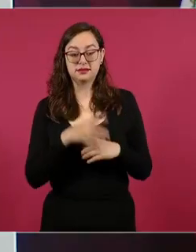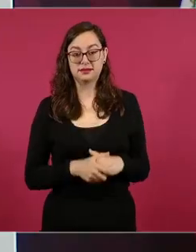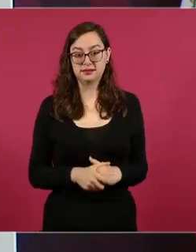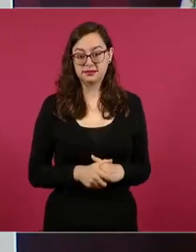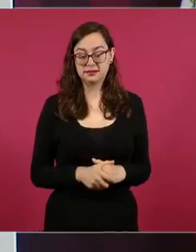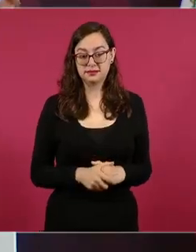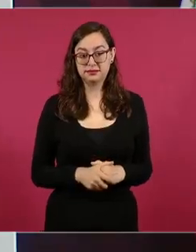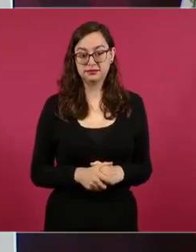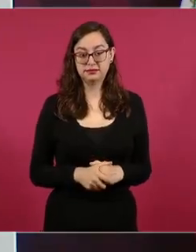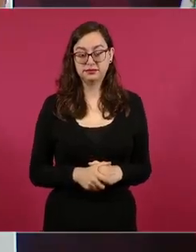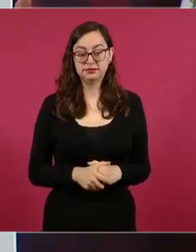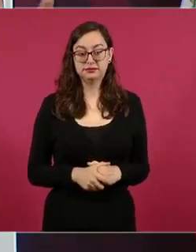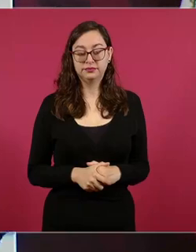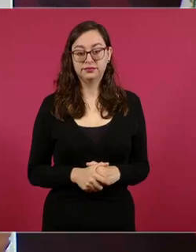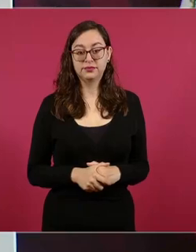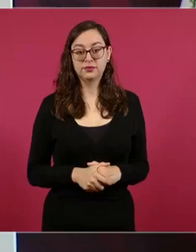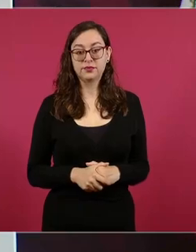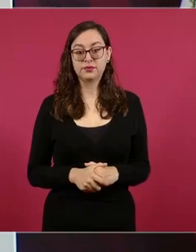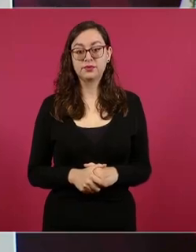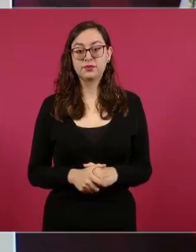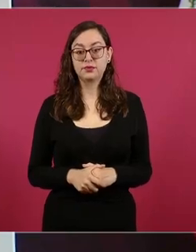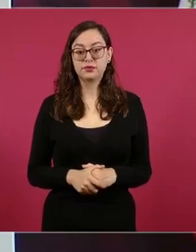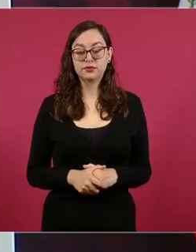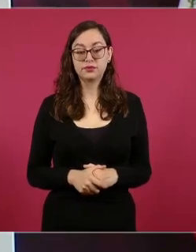¿Qué van a estar defendiendo?